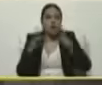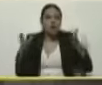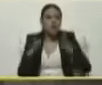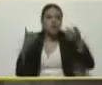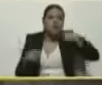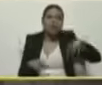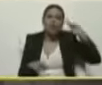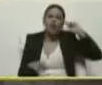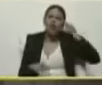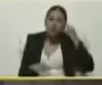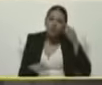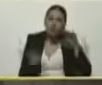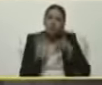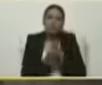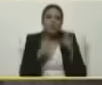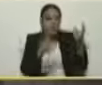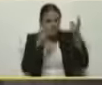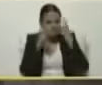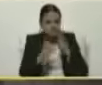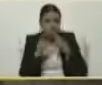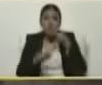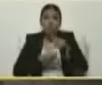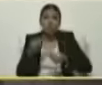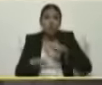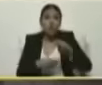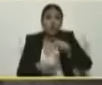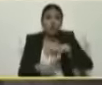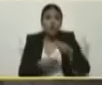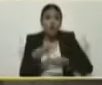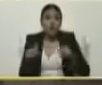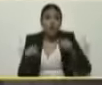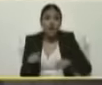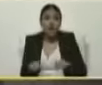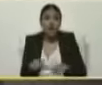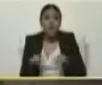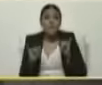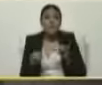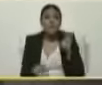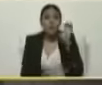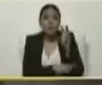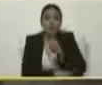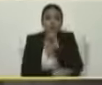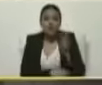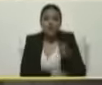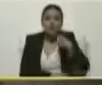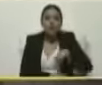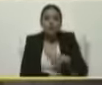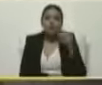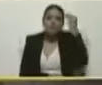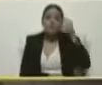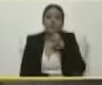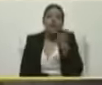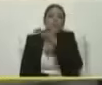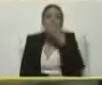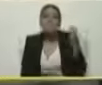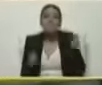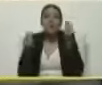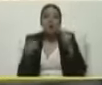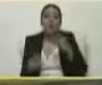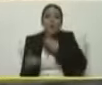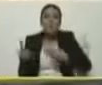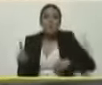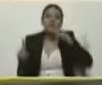Todas las mediciones que se hacen en este país dicen que el pueblo venezolano lo considera el mejor presidente de la historia de